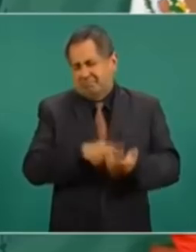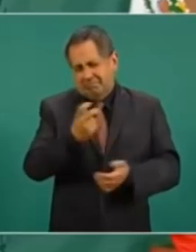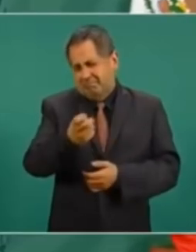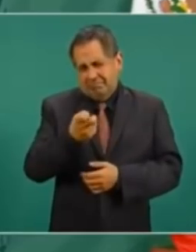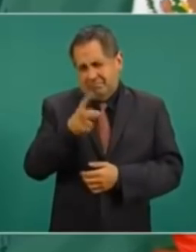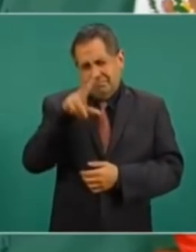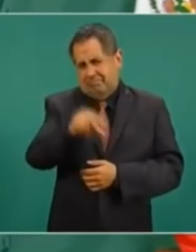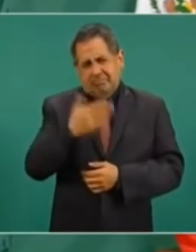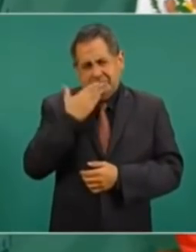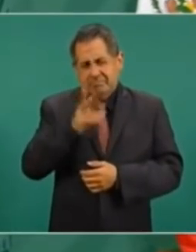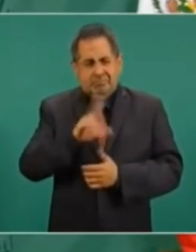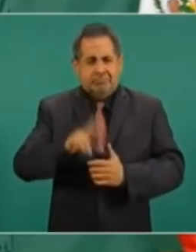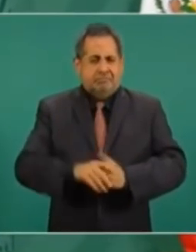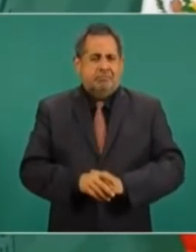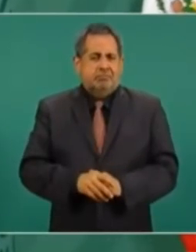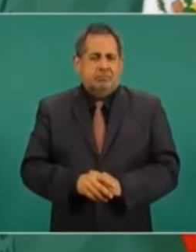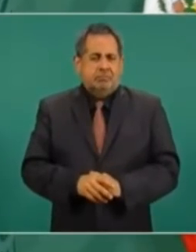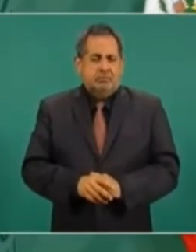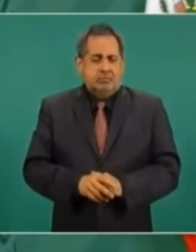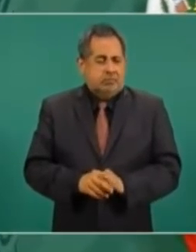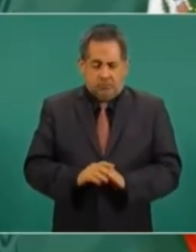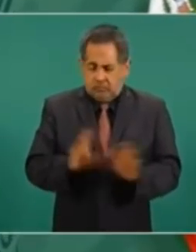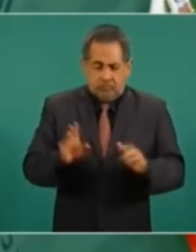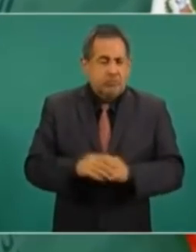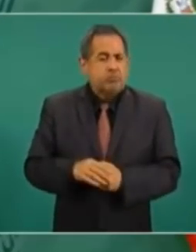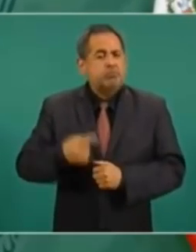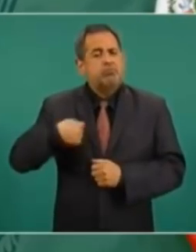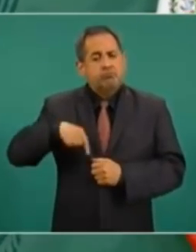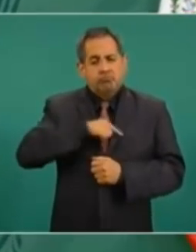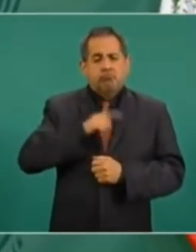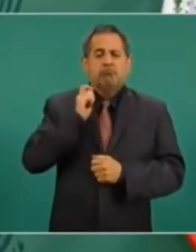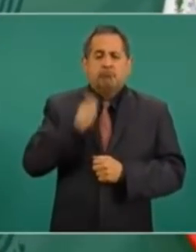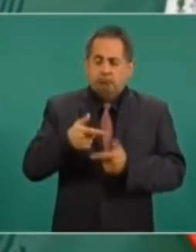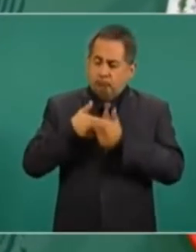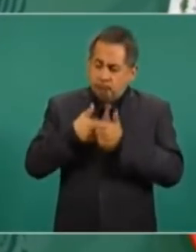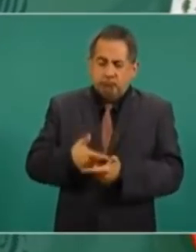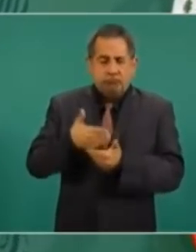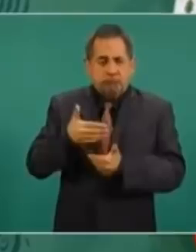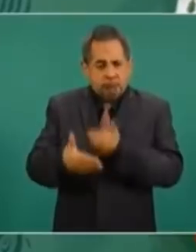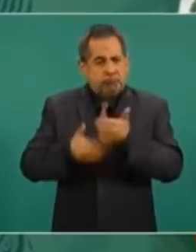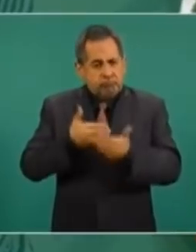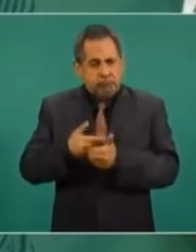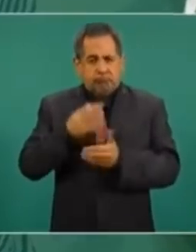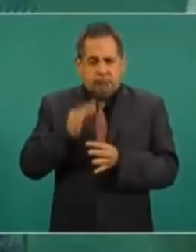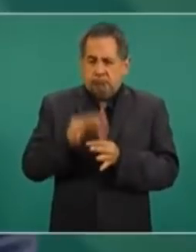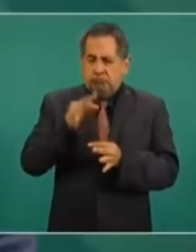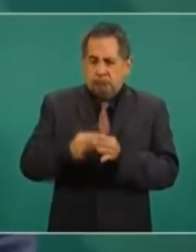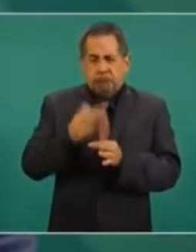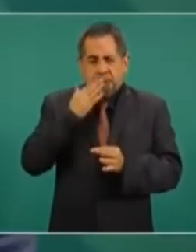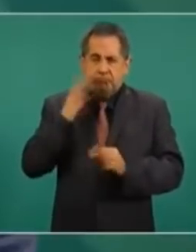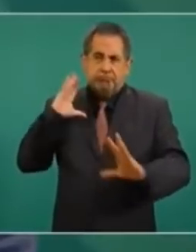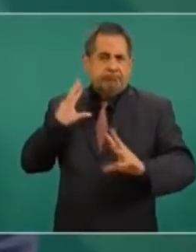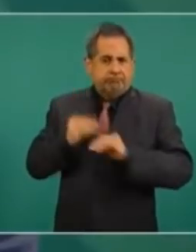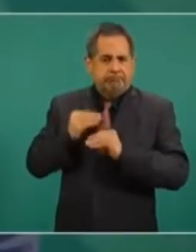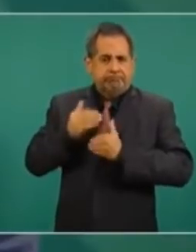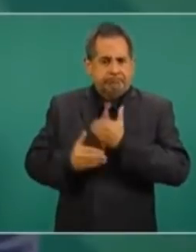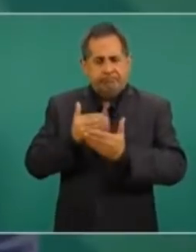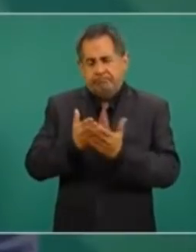Nosotros vamos a seguir actuando como lo hemos venido haciendo.